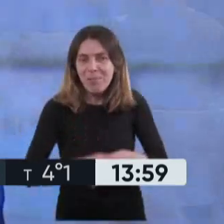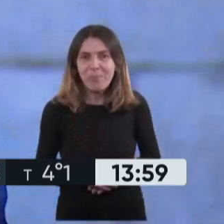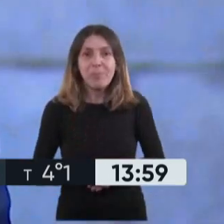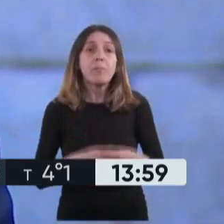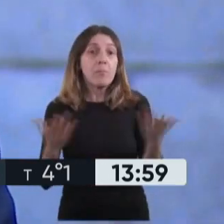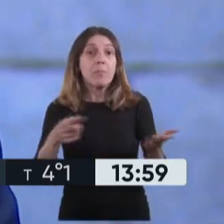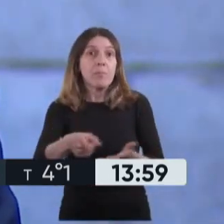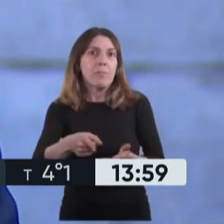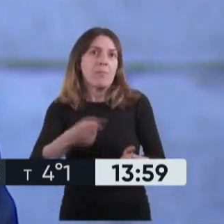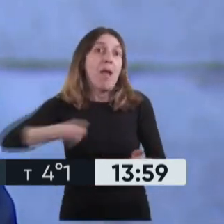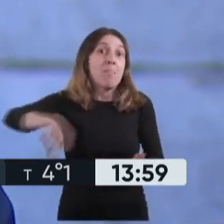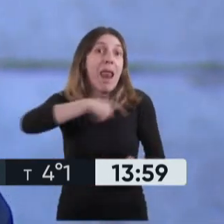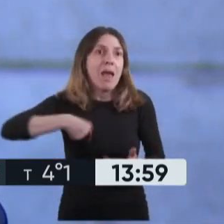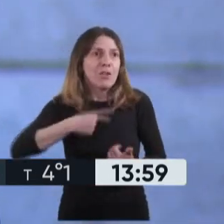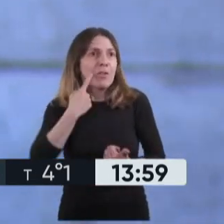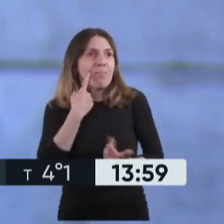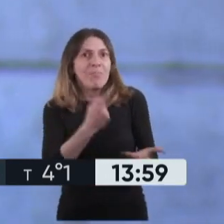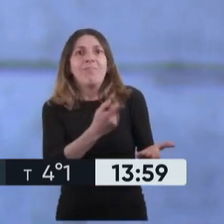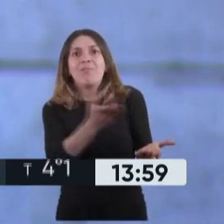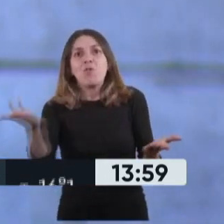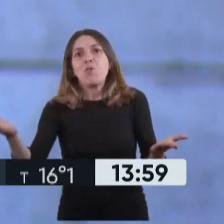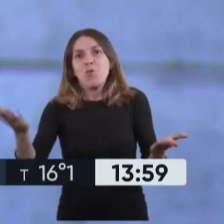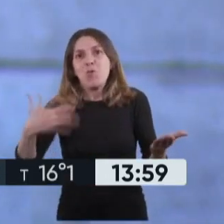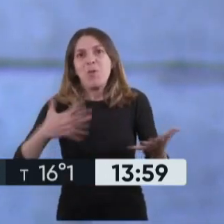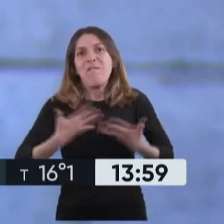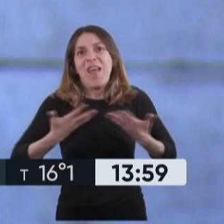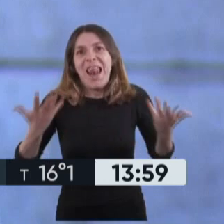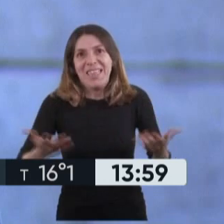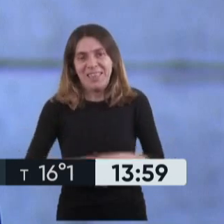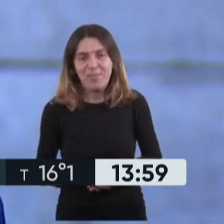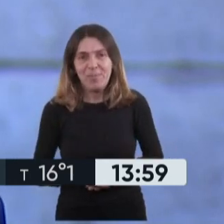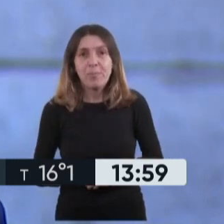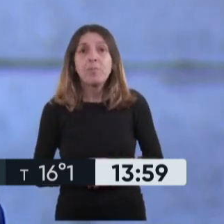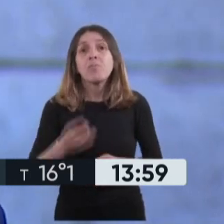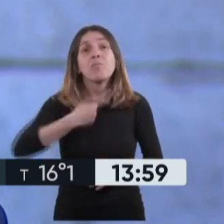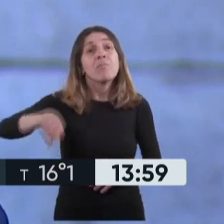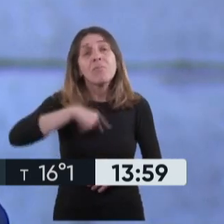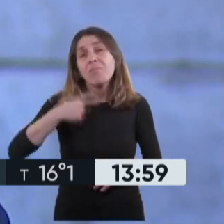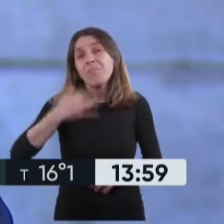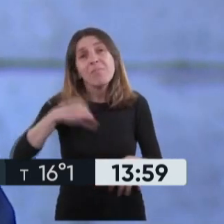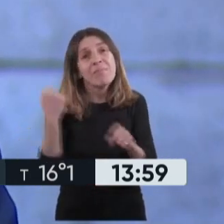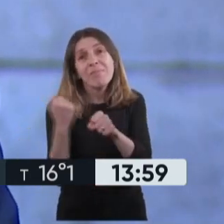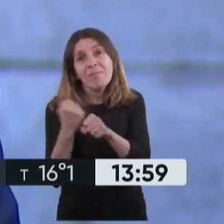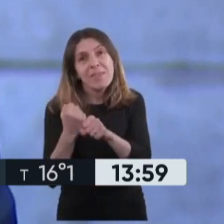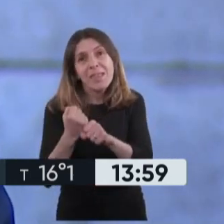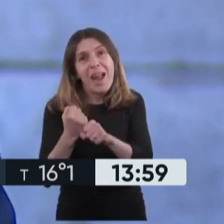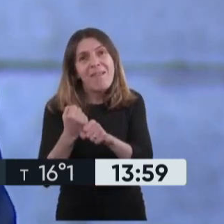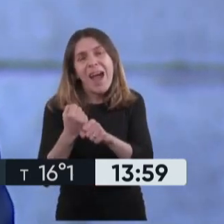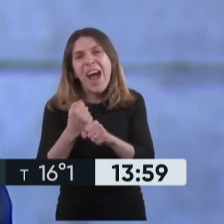y eso para nosotros nos llena de regocijo nosotros tenemos que trabajar